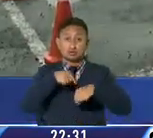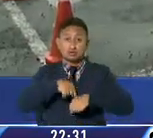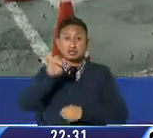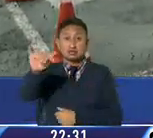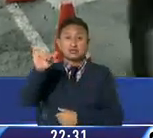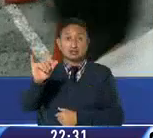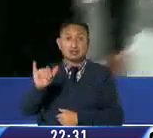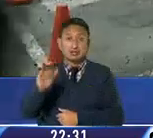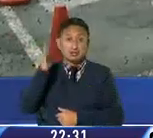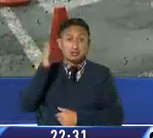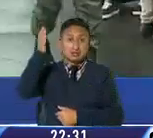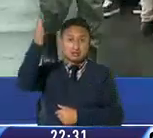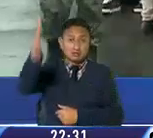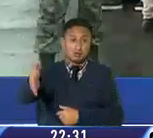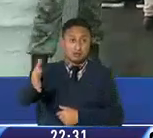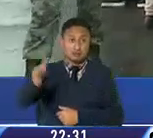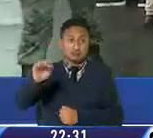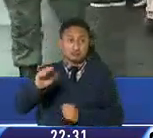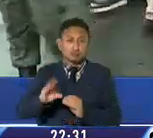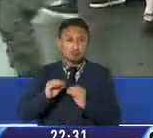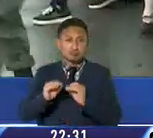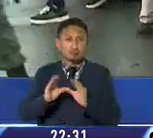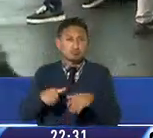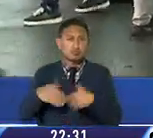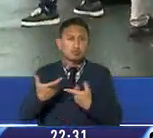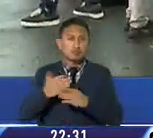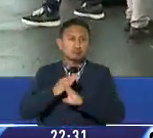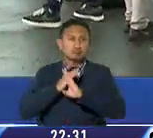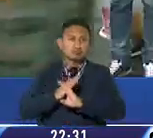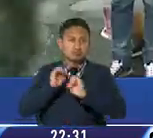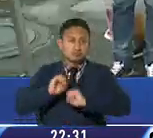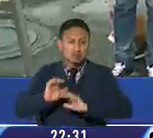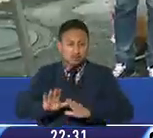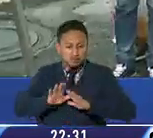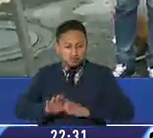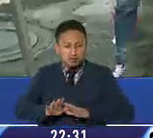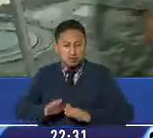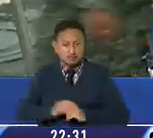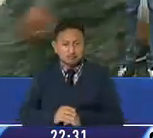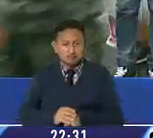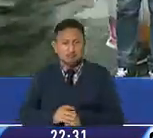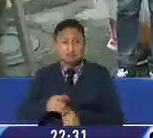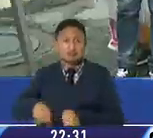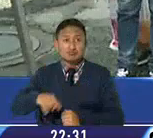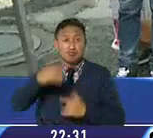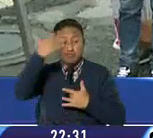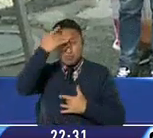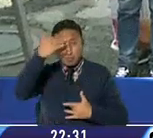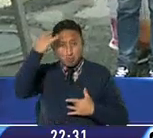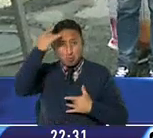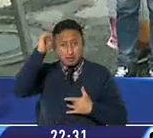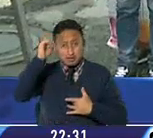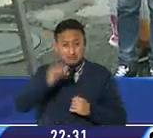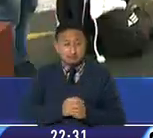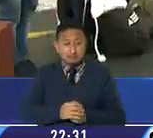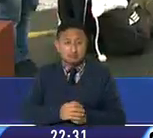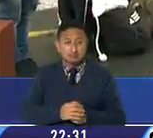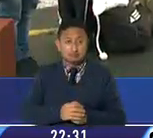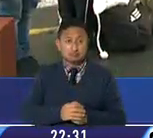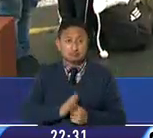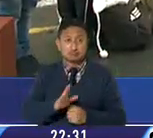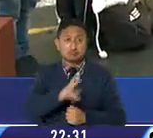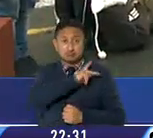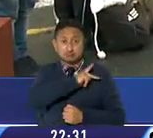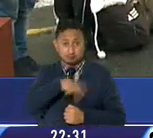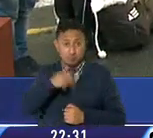cuarteles militares y se les enseñará cómo defenderse, primeros auxilios y ciertos valores que son fundamentales inclusive a nivel individual. Por